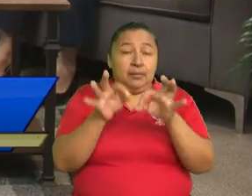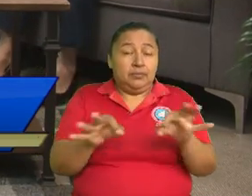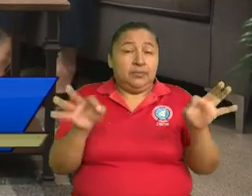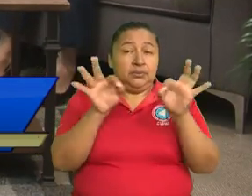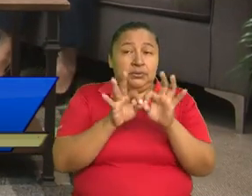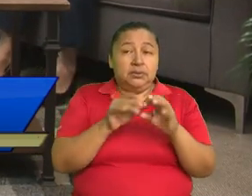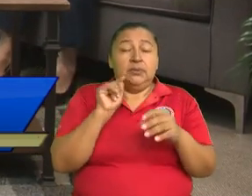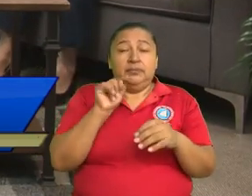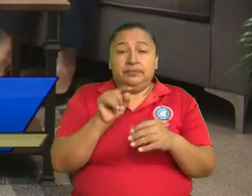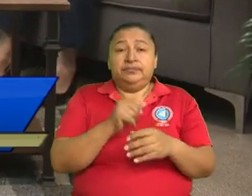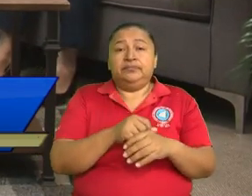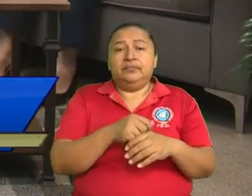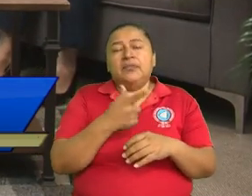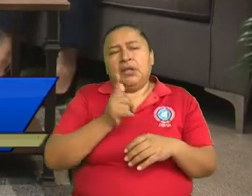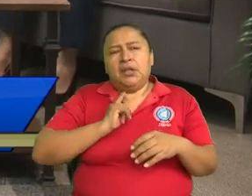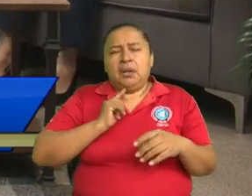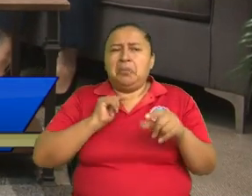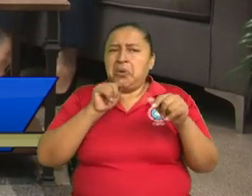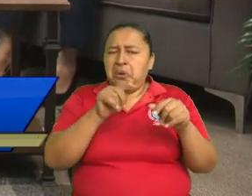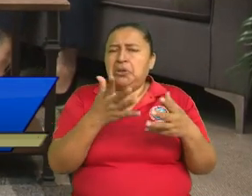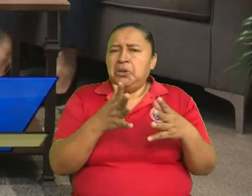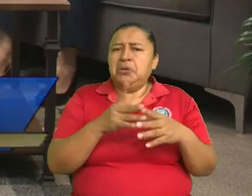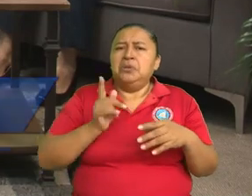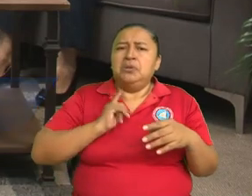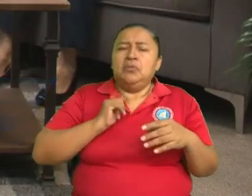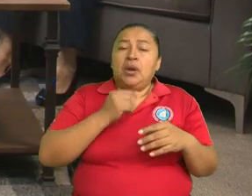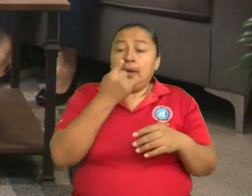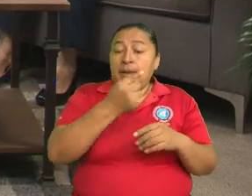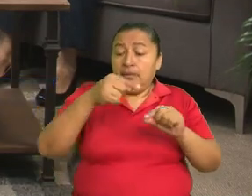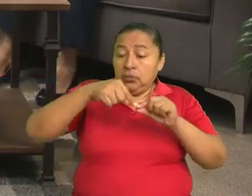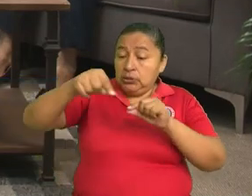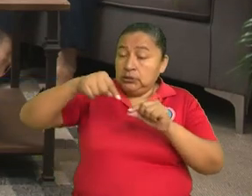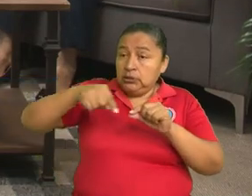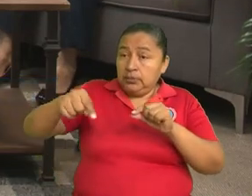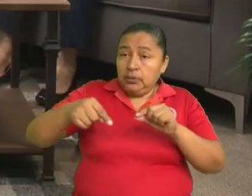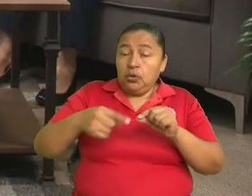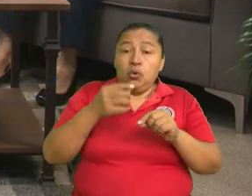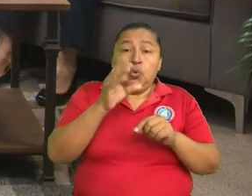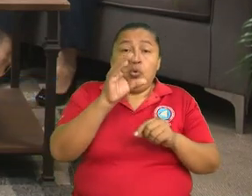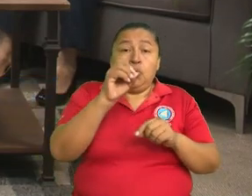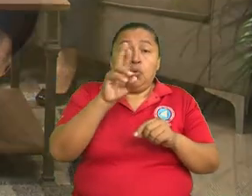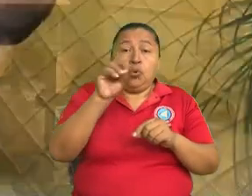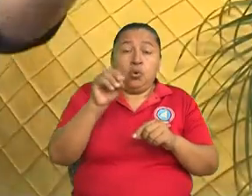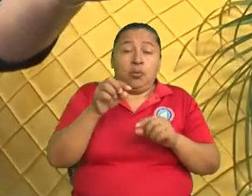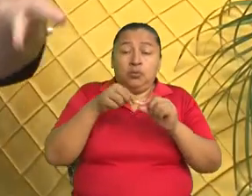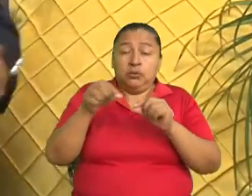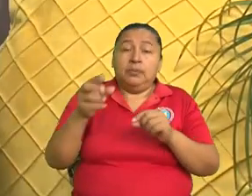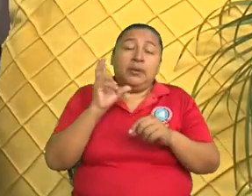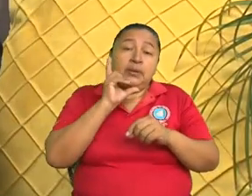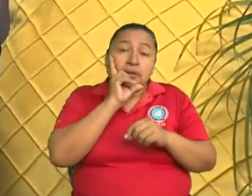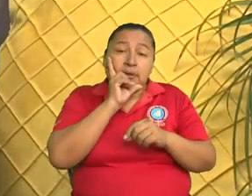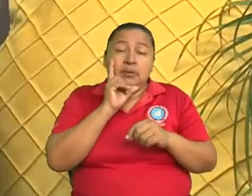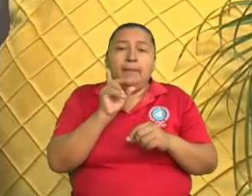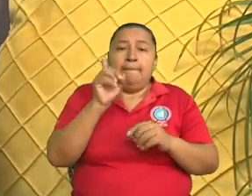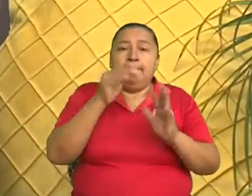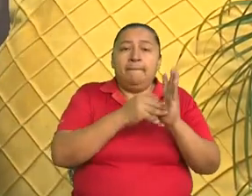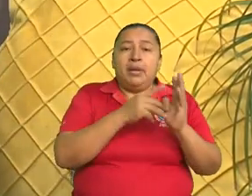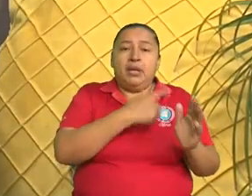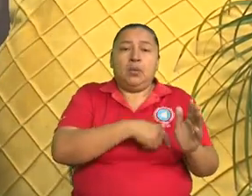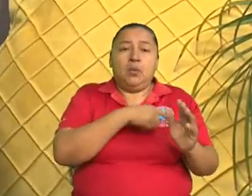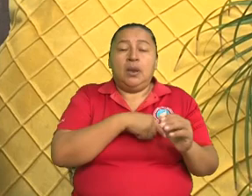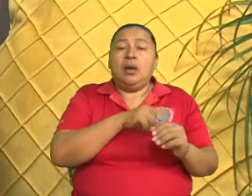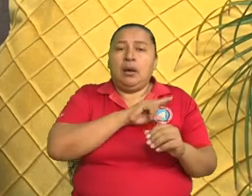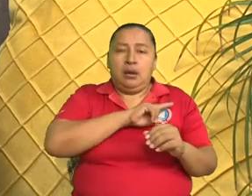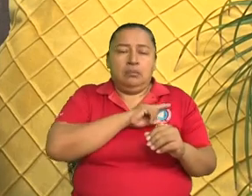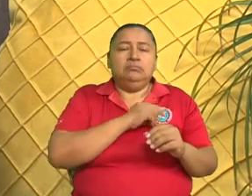muchachos, momento. Y ahí tenemos nosotros en cada municipio un coro municipal Rubén Darío. Tenemos en más de 1,000 escuelas hay coros